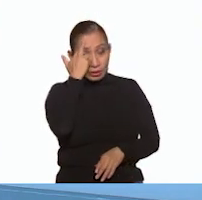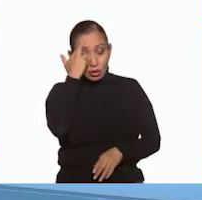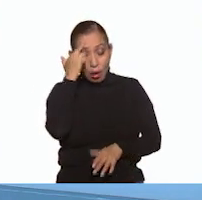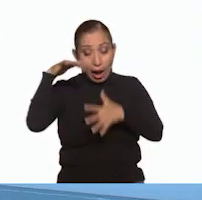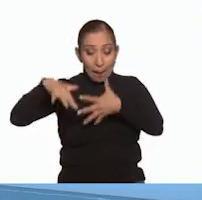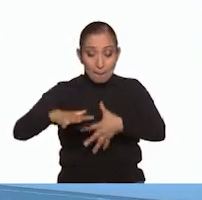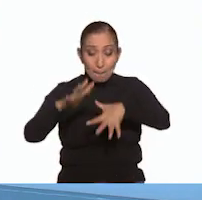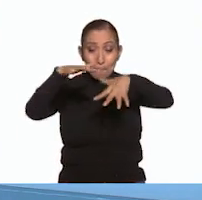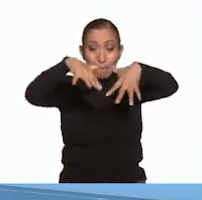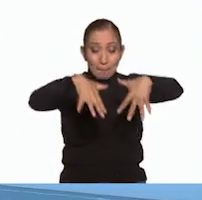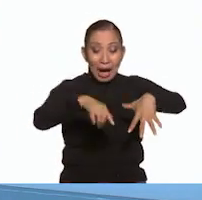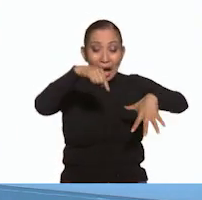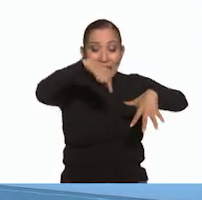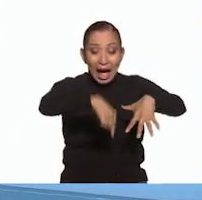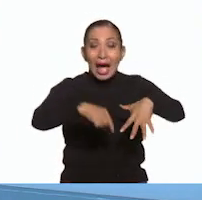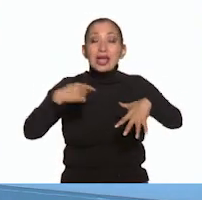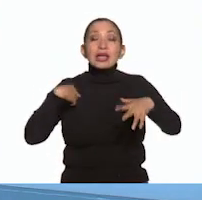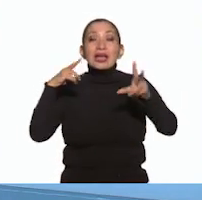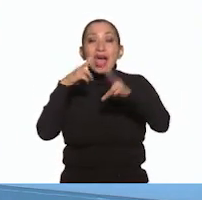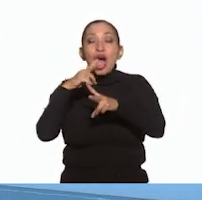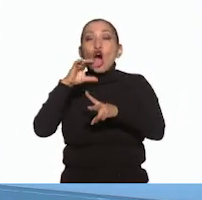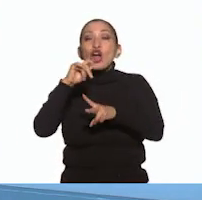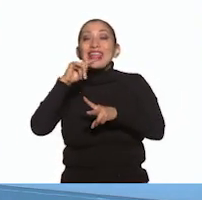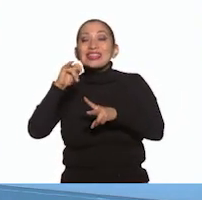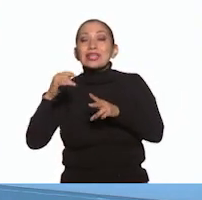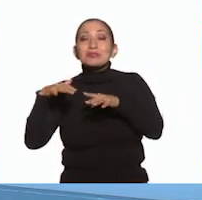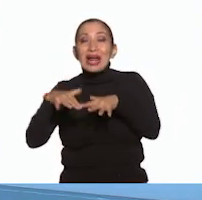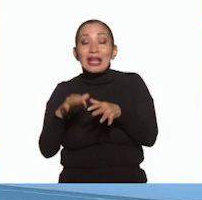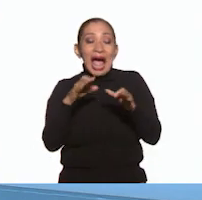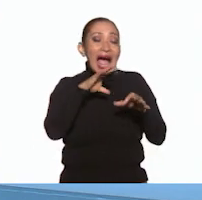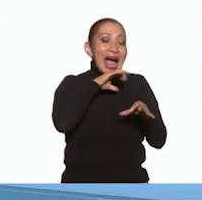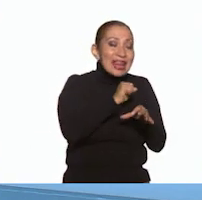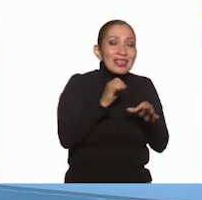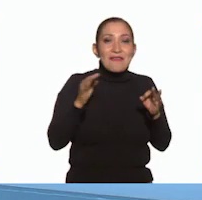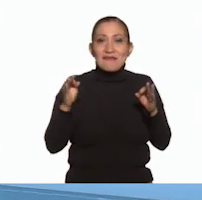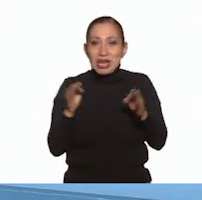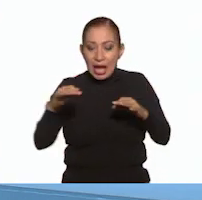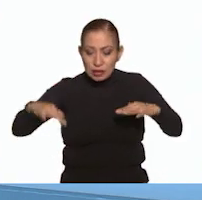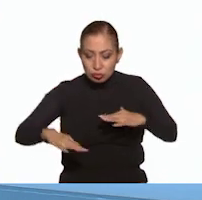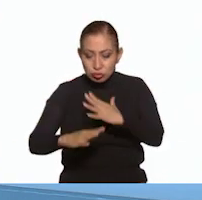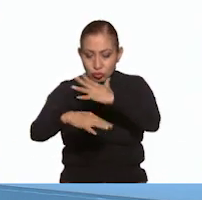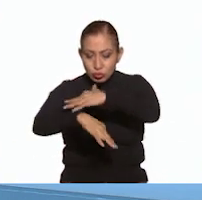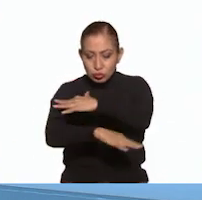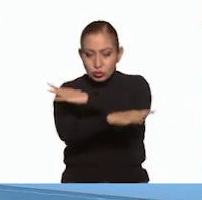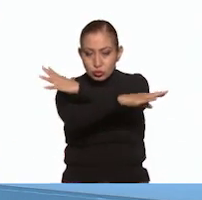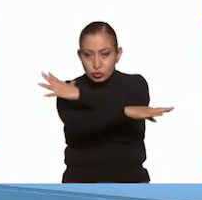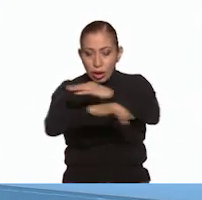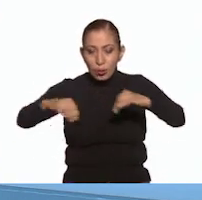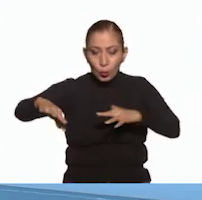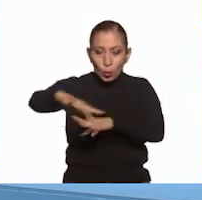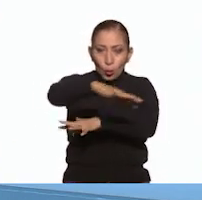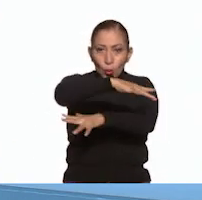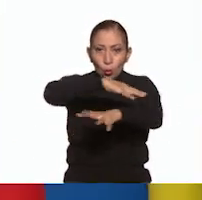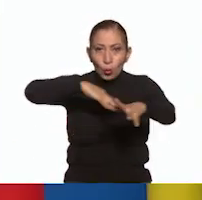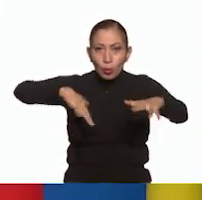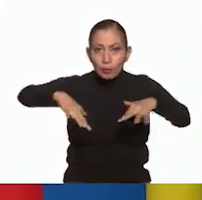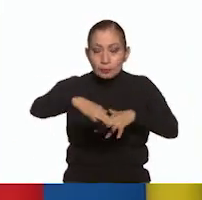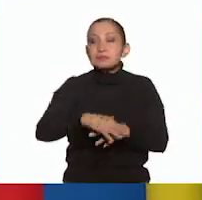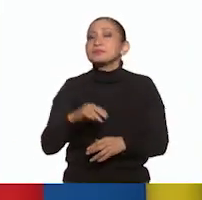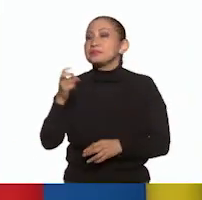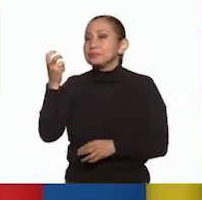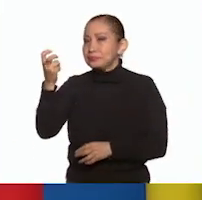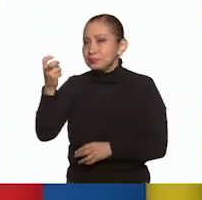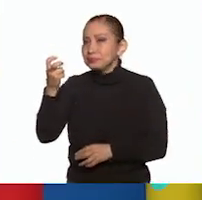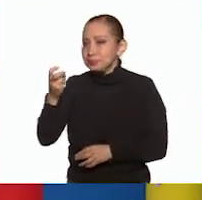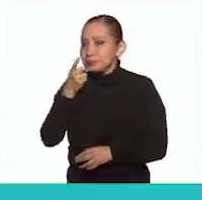los océanos hay corrientes marinas cálidas y frías que pues, se van moviendo de un lugar a otro. Pues